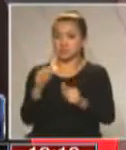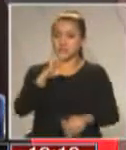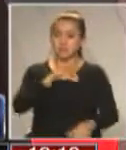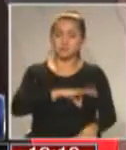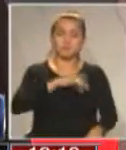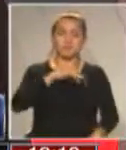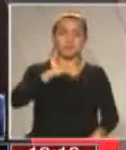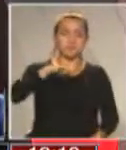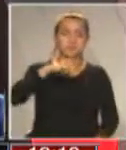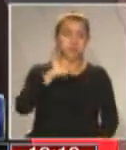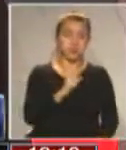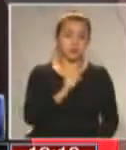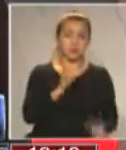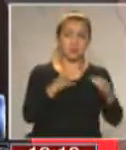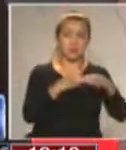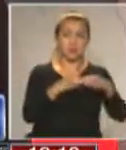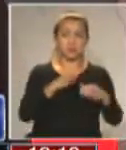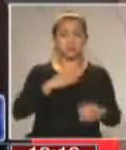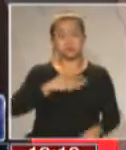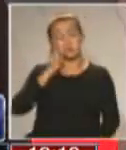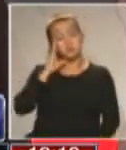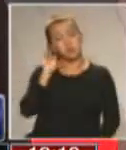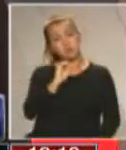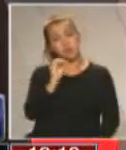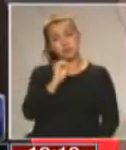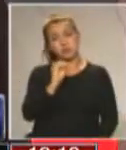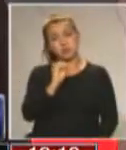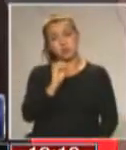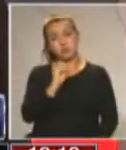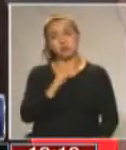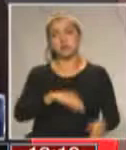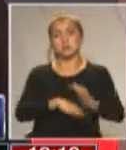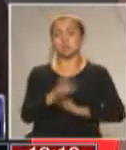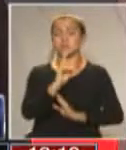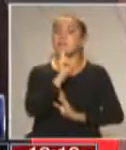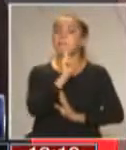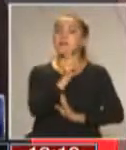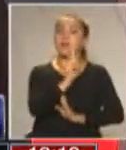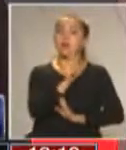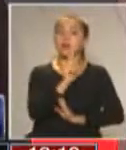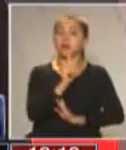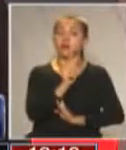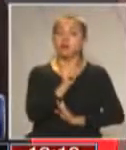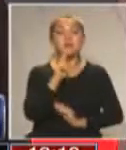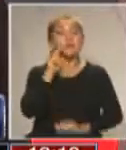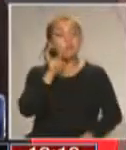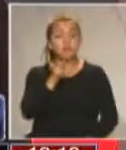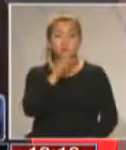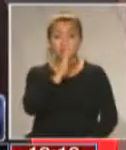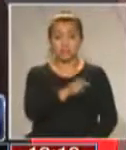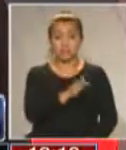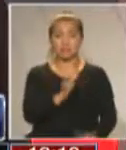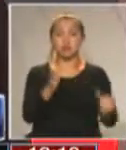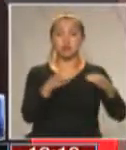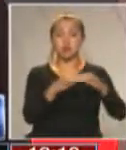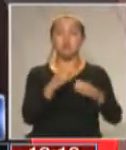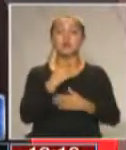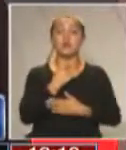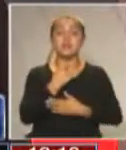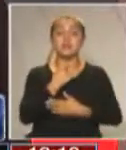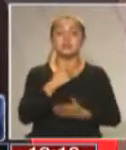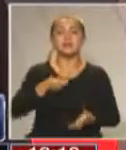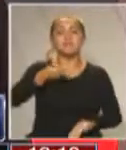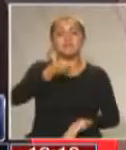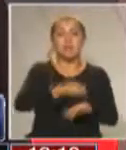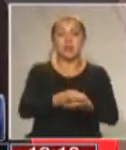Penta, a mi juicio, es más grave. Es más grave porque ahí tú ves directamente cómo los grupos de interés están